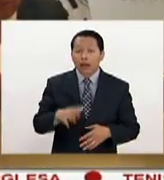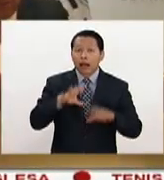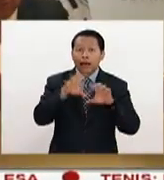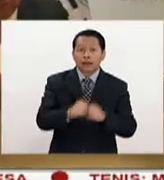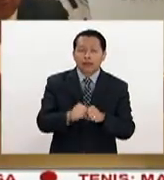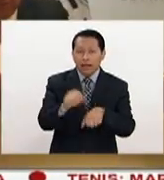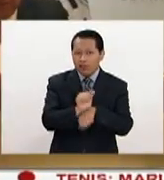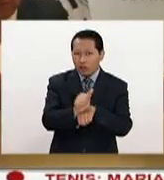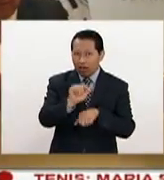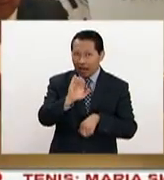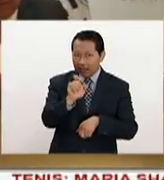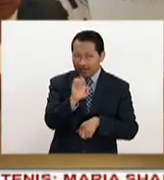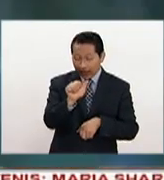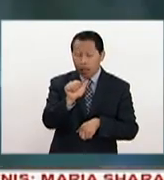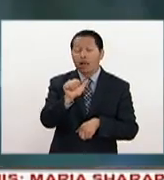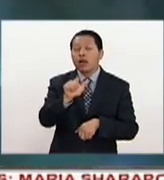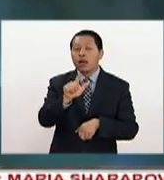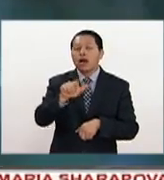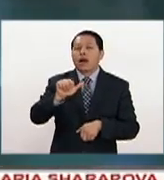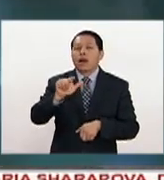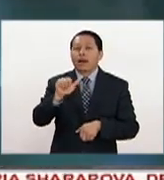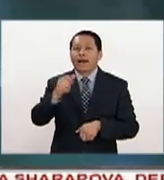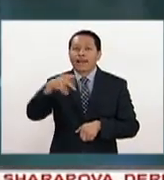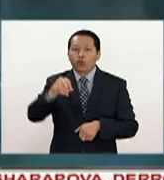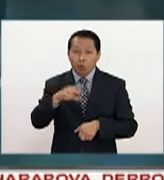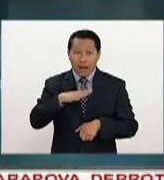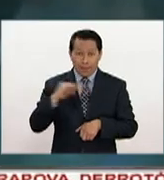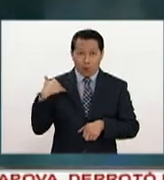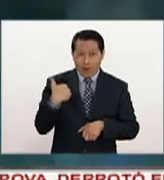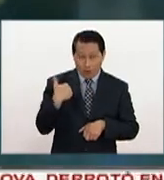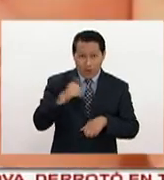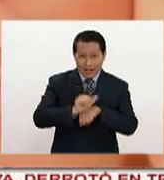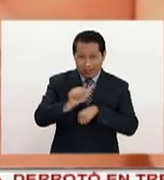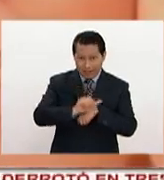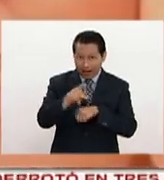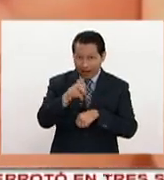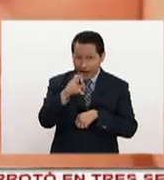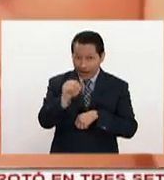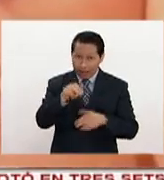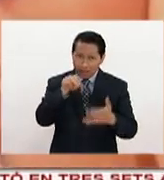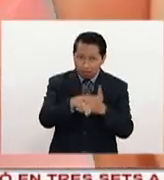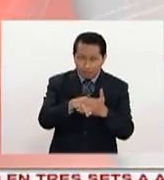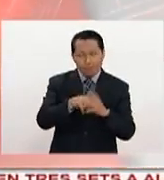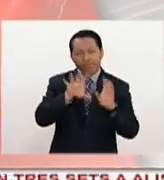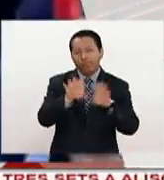Detienen al actor Axel Alejandro, presunto asesino de la modelo argentina Karen Ailén.